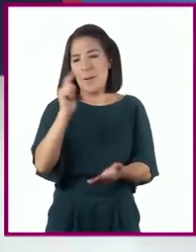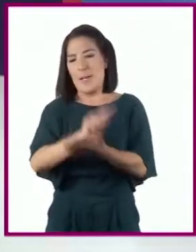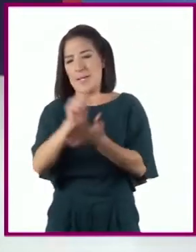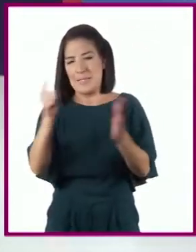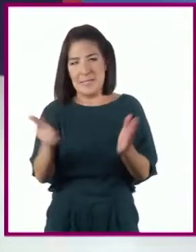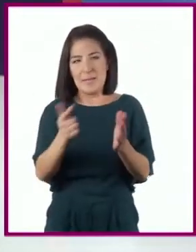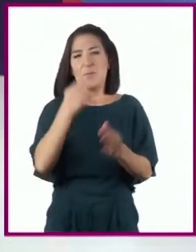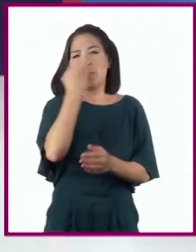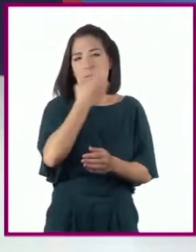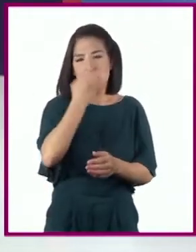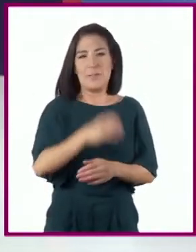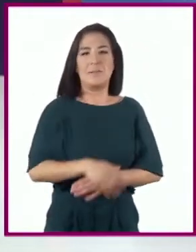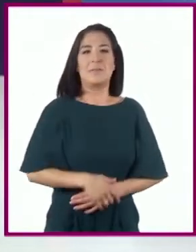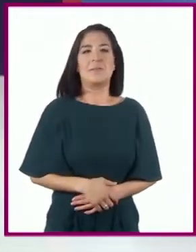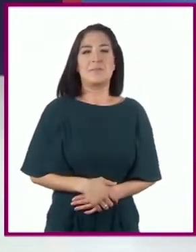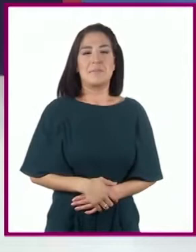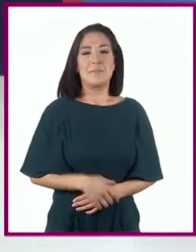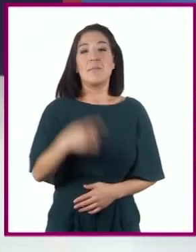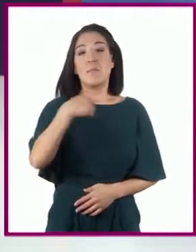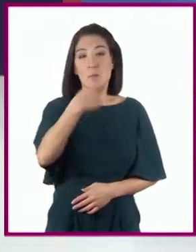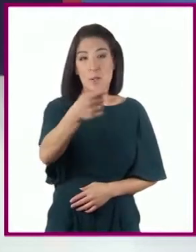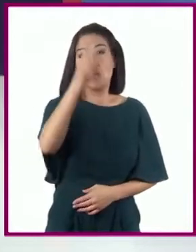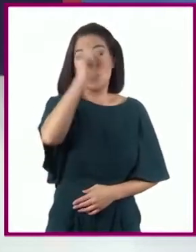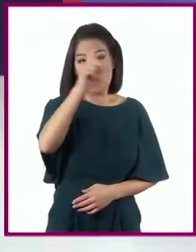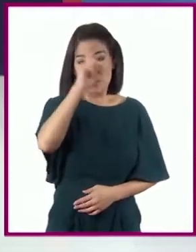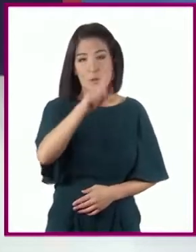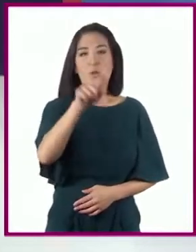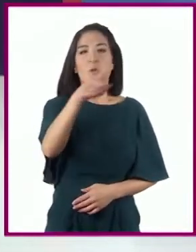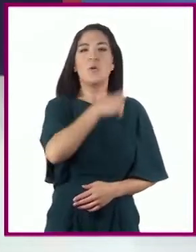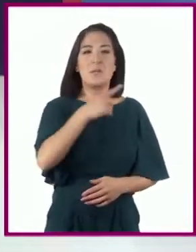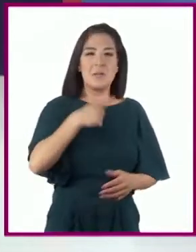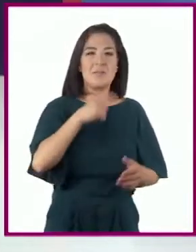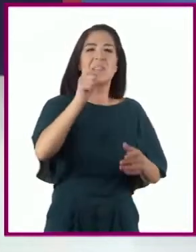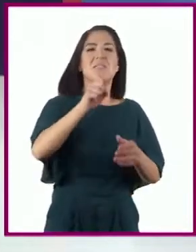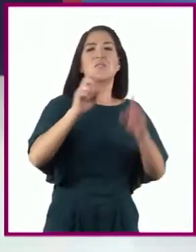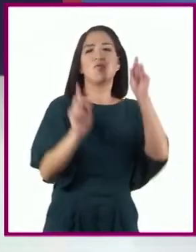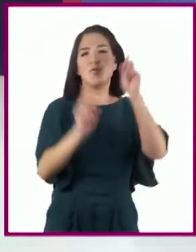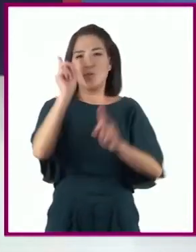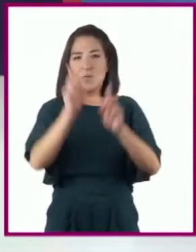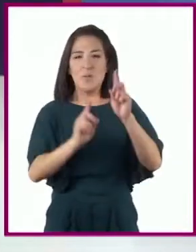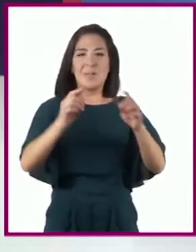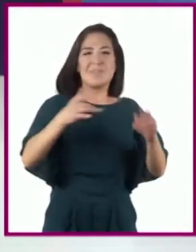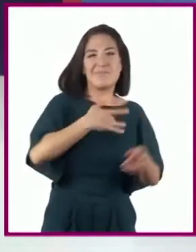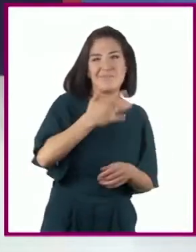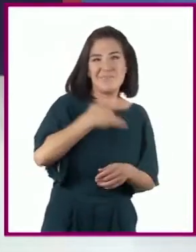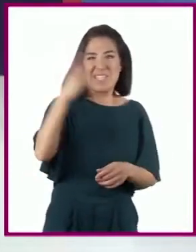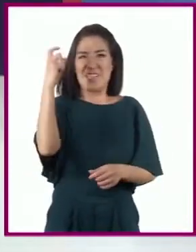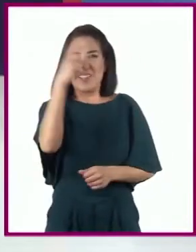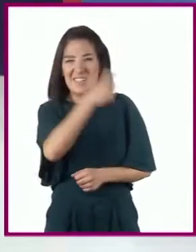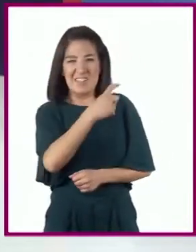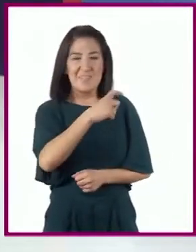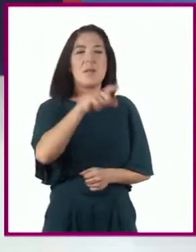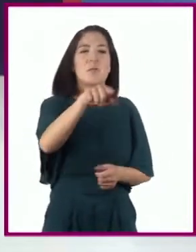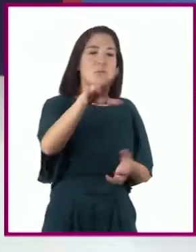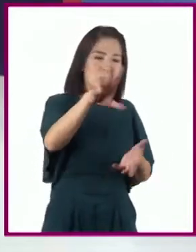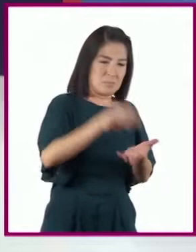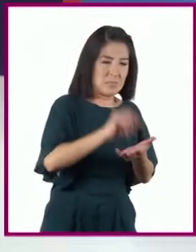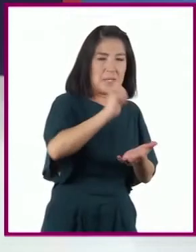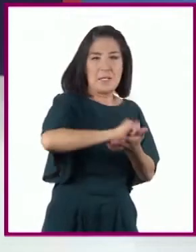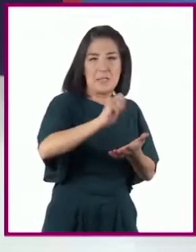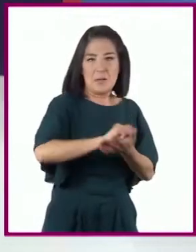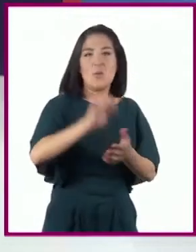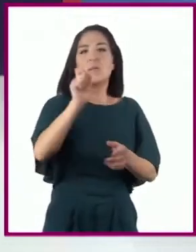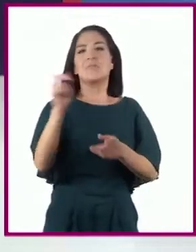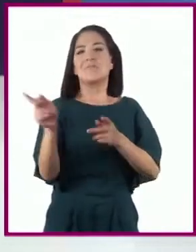texto. Les recomiendo llevar un registro de las dudas, inquietudes o dificultades que surjan al resolver